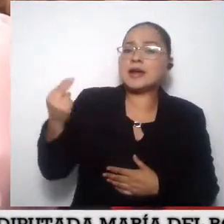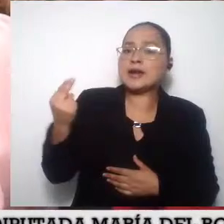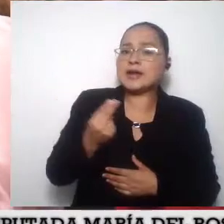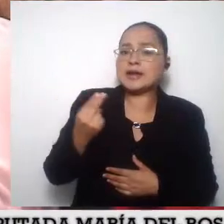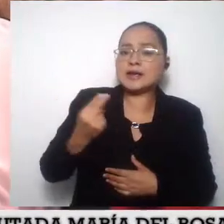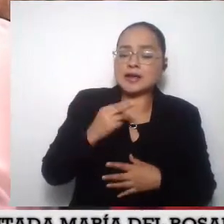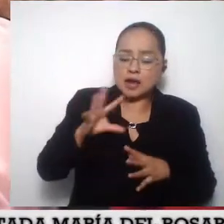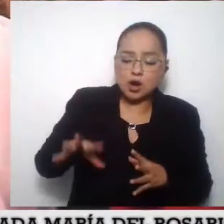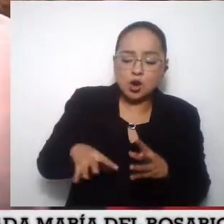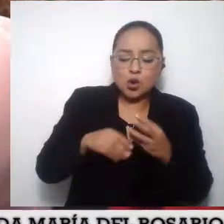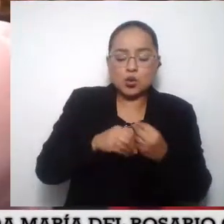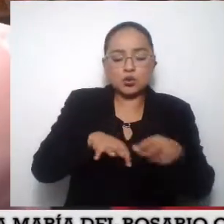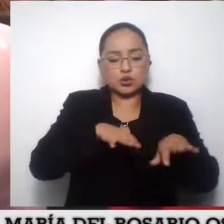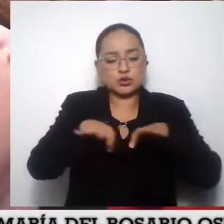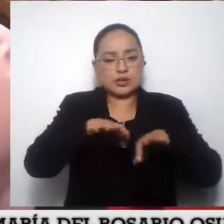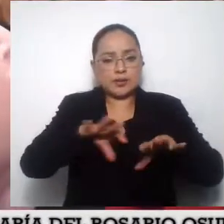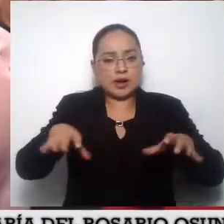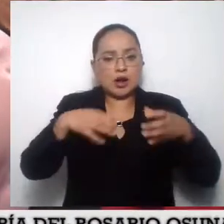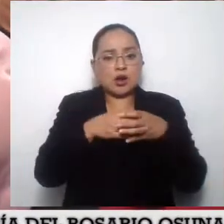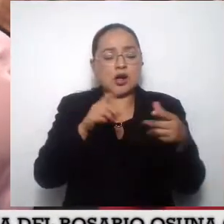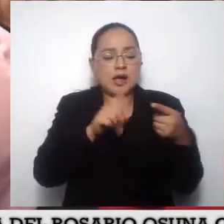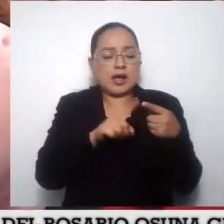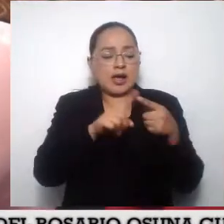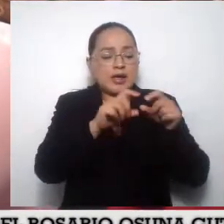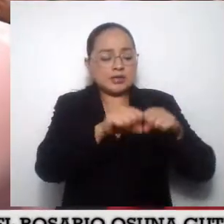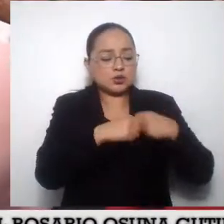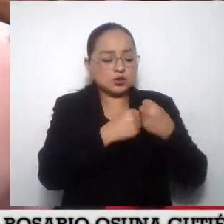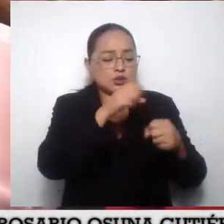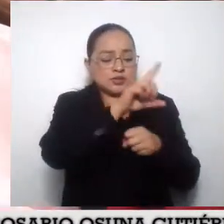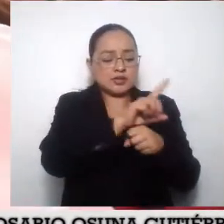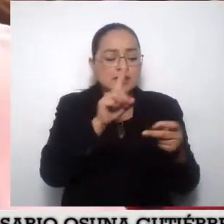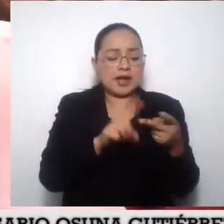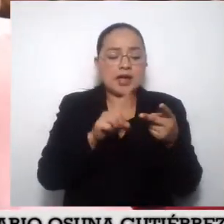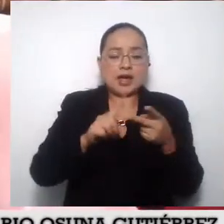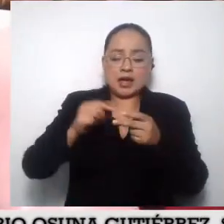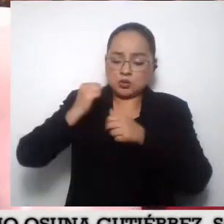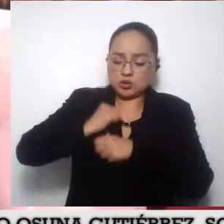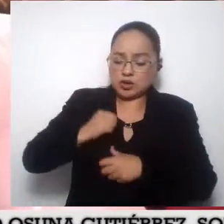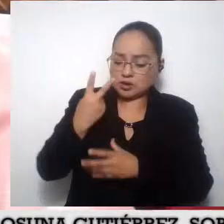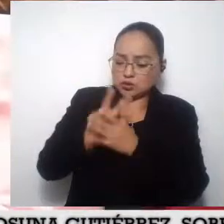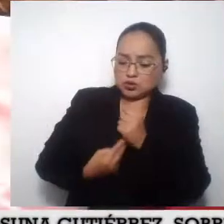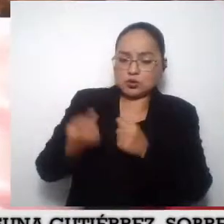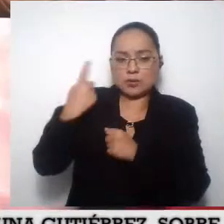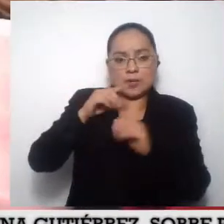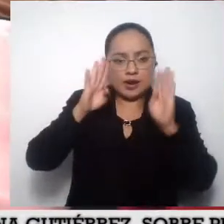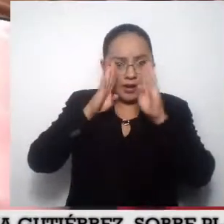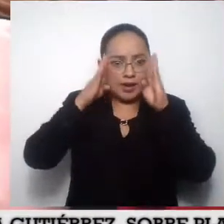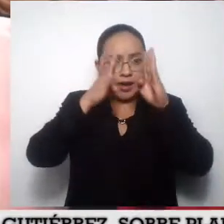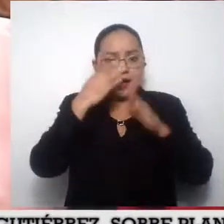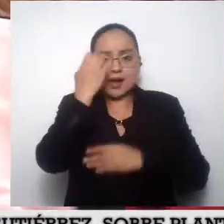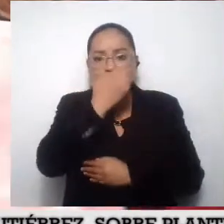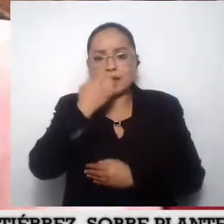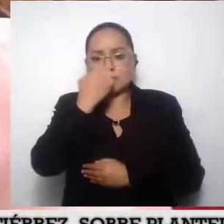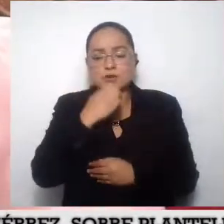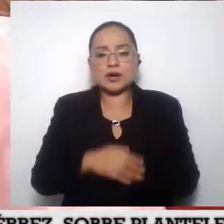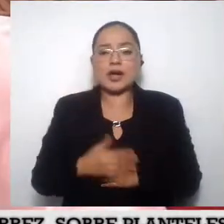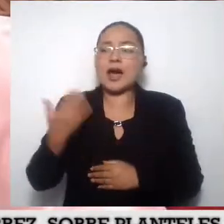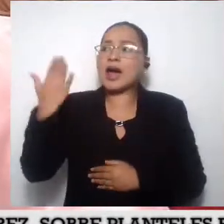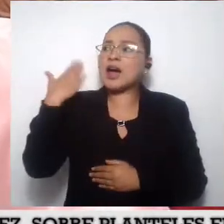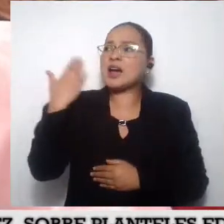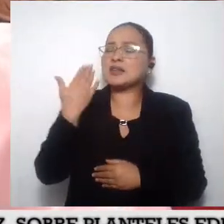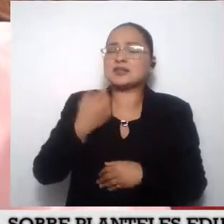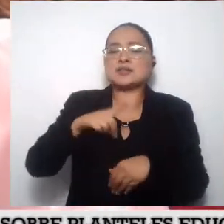conjunto trabajo de sociedad y autoridades. Hace unos días el director del Instituto